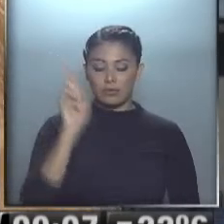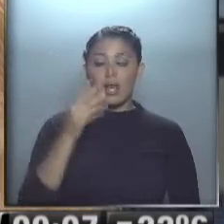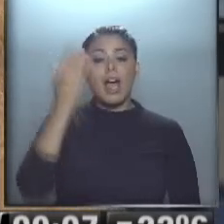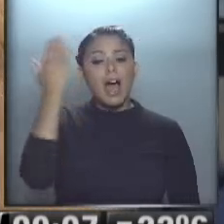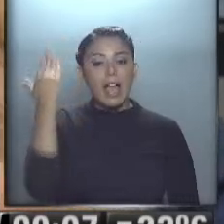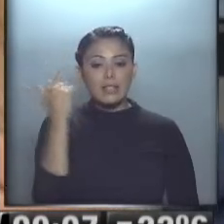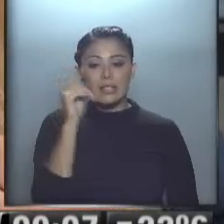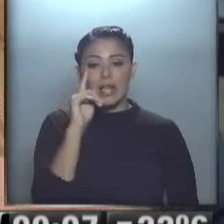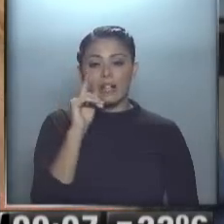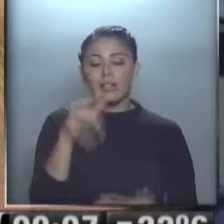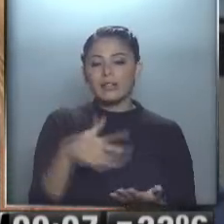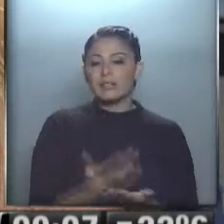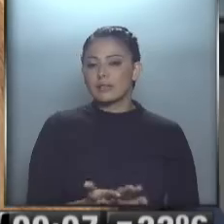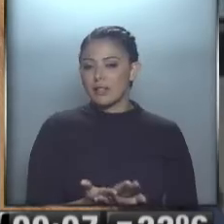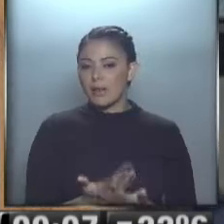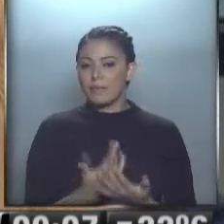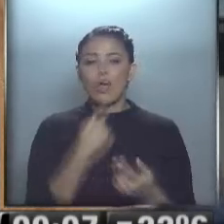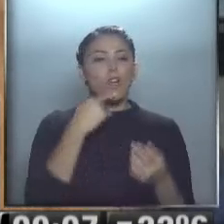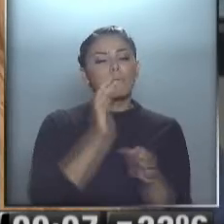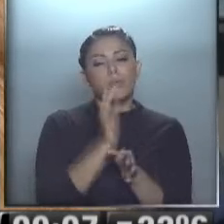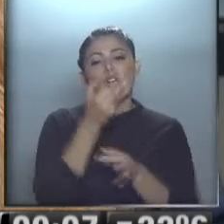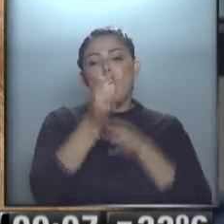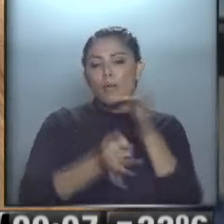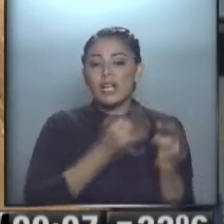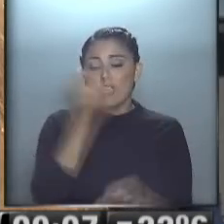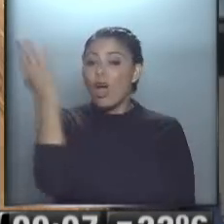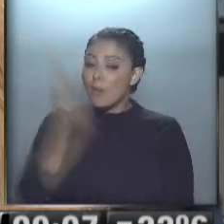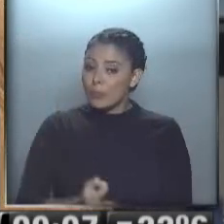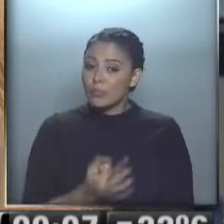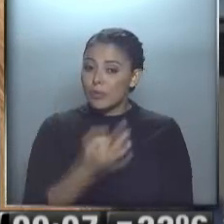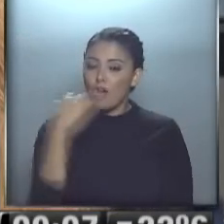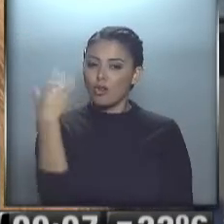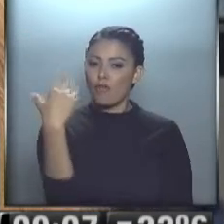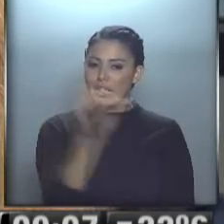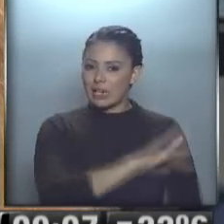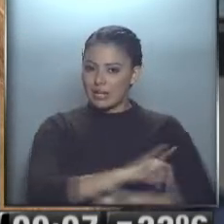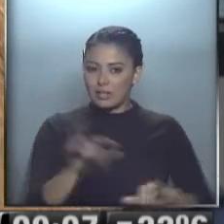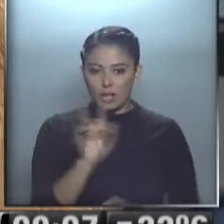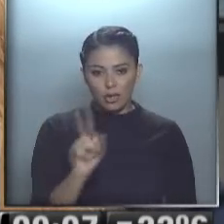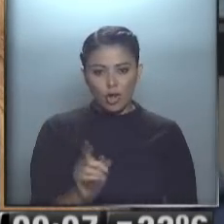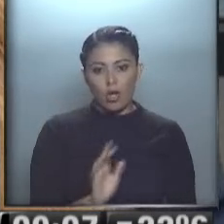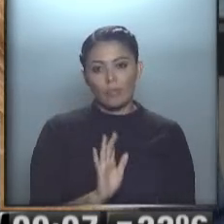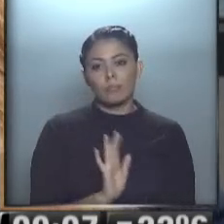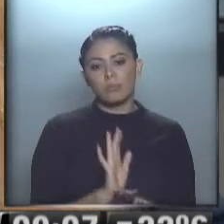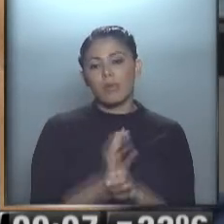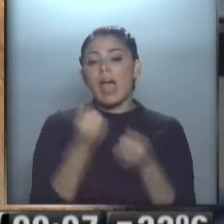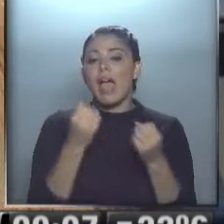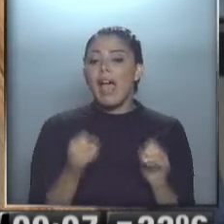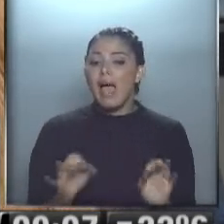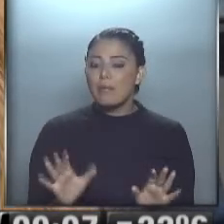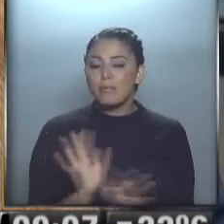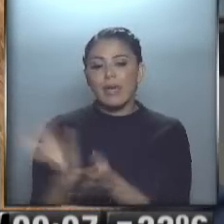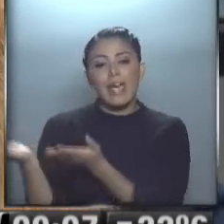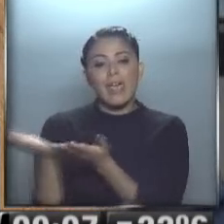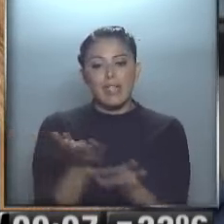en esta suerte de conversación porque no fue realmente una conferencia de prensa sino e una apertura una